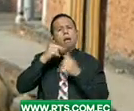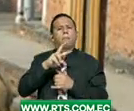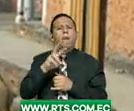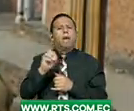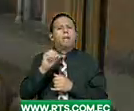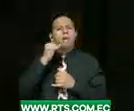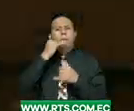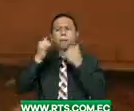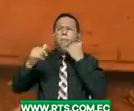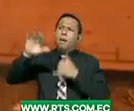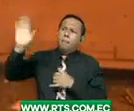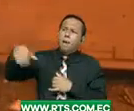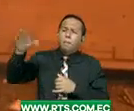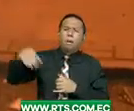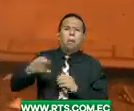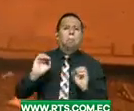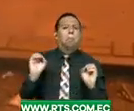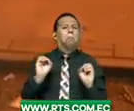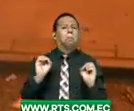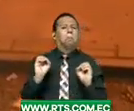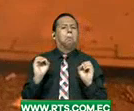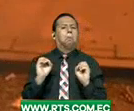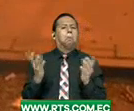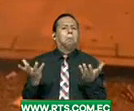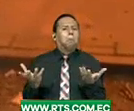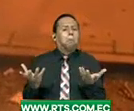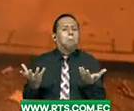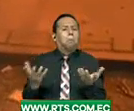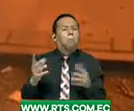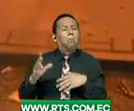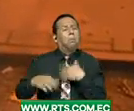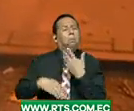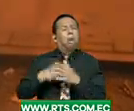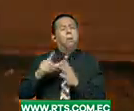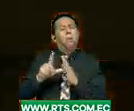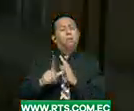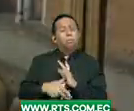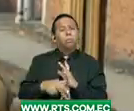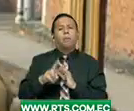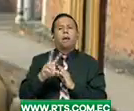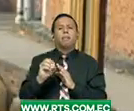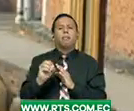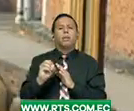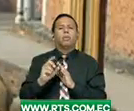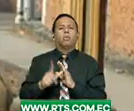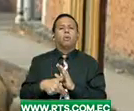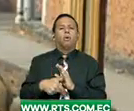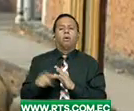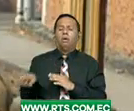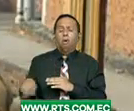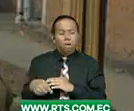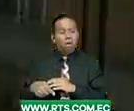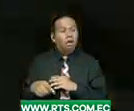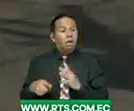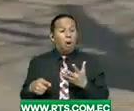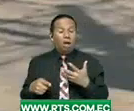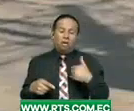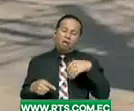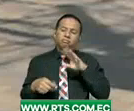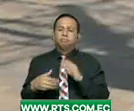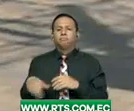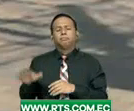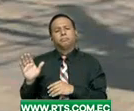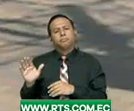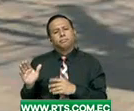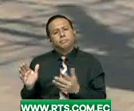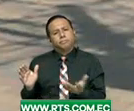la policía ni la ambulancia. La policía llegó después de 20 minutos cuando ya todo el mundo se había llevado a sus familiares a los hospitales. Estas